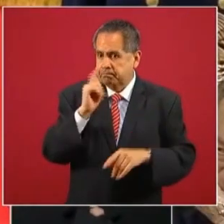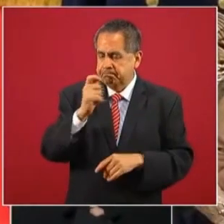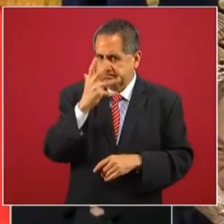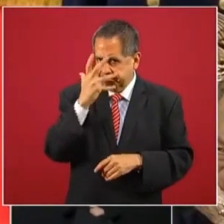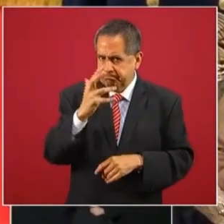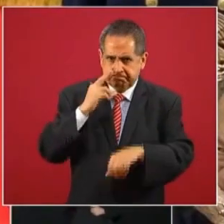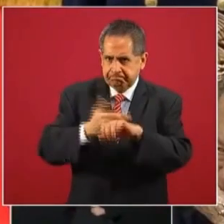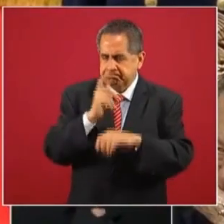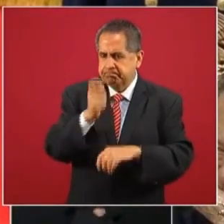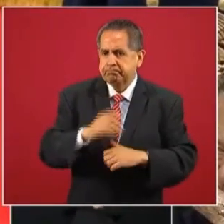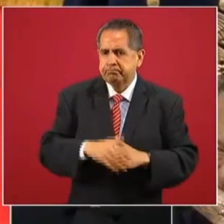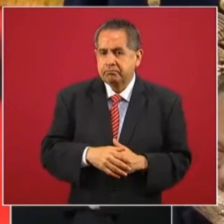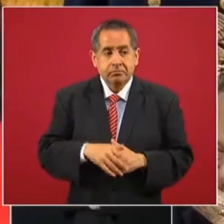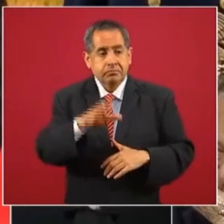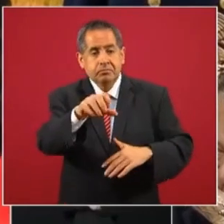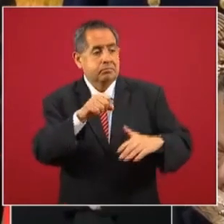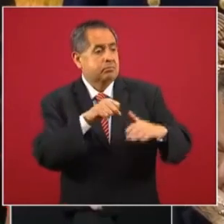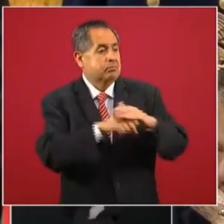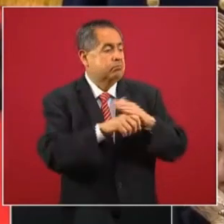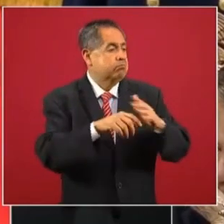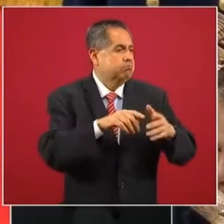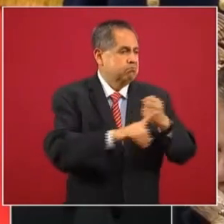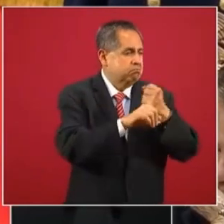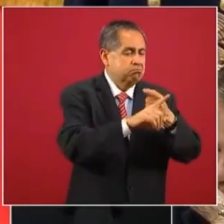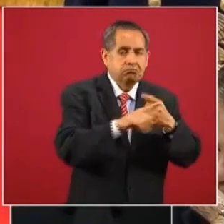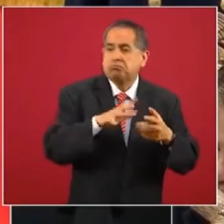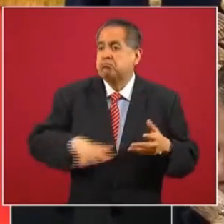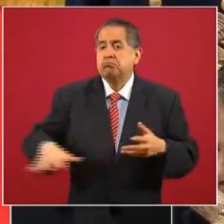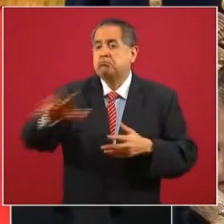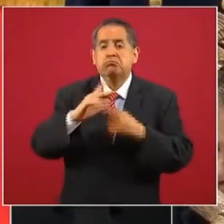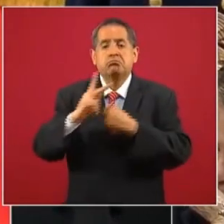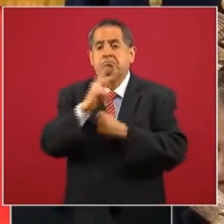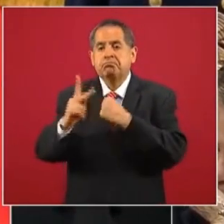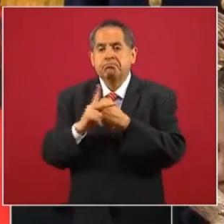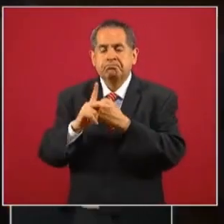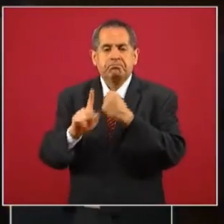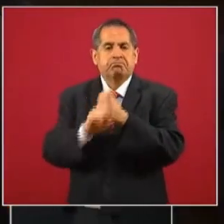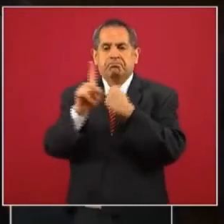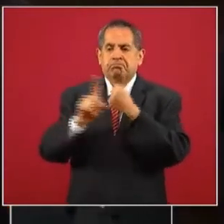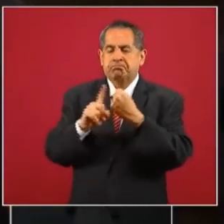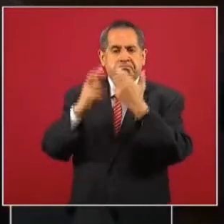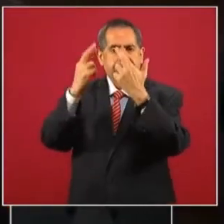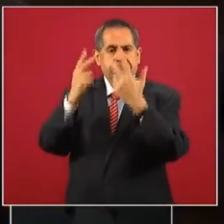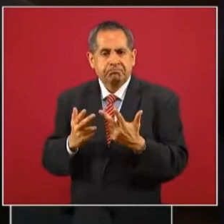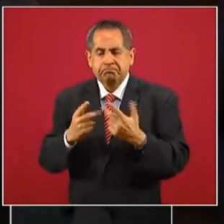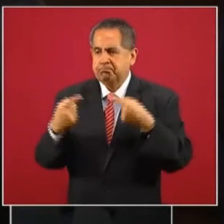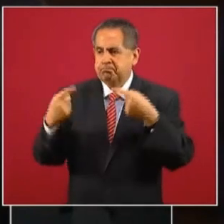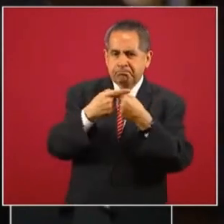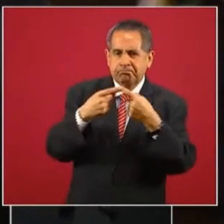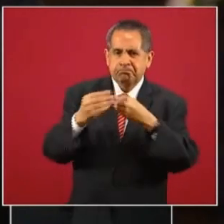serio, meteríamos al país en una dinámica de fractura,